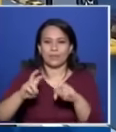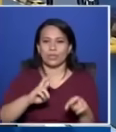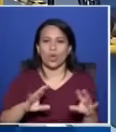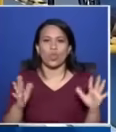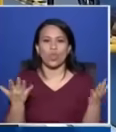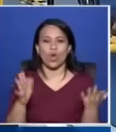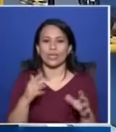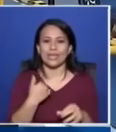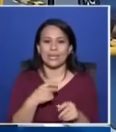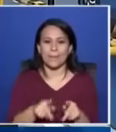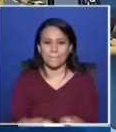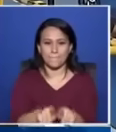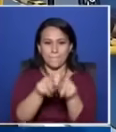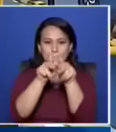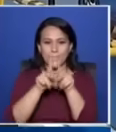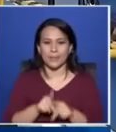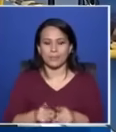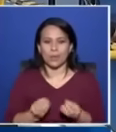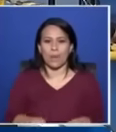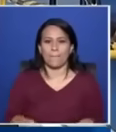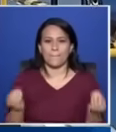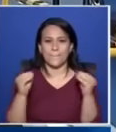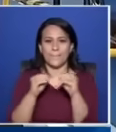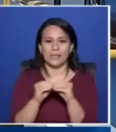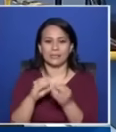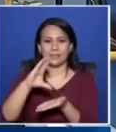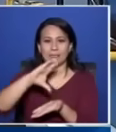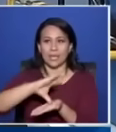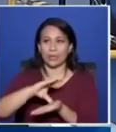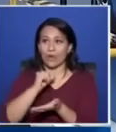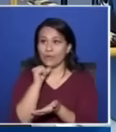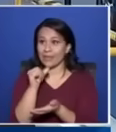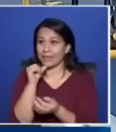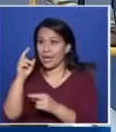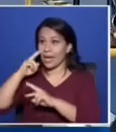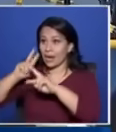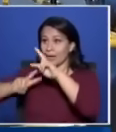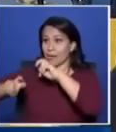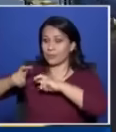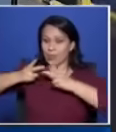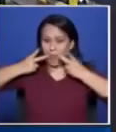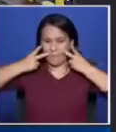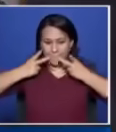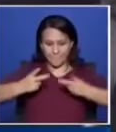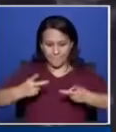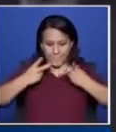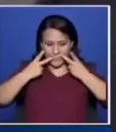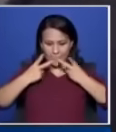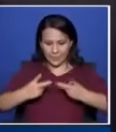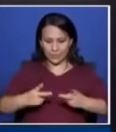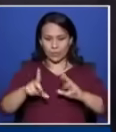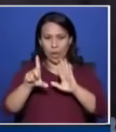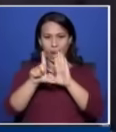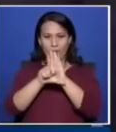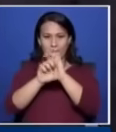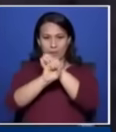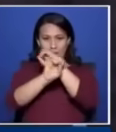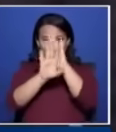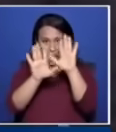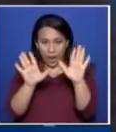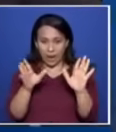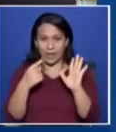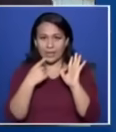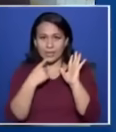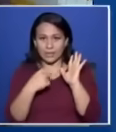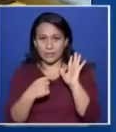están acreditados, y mucho aún los centros que todavía realizan revisión visual. En este sentido, la ley es muy clara, lo que